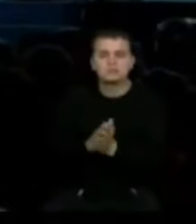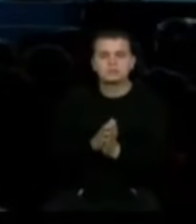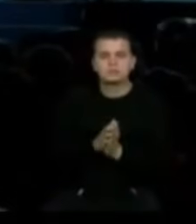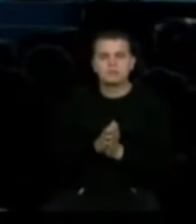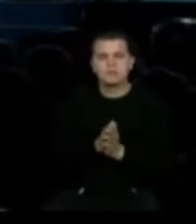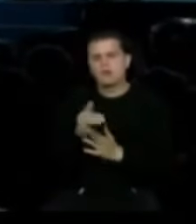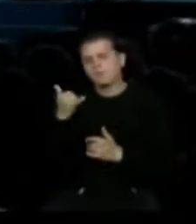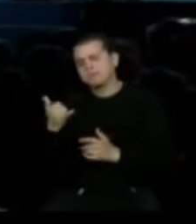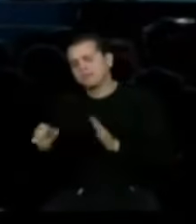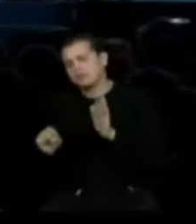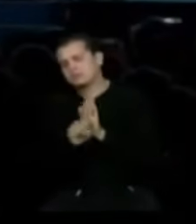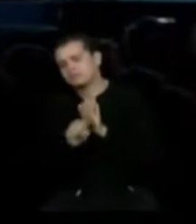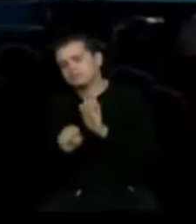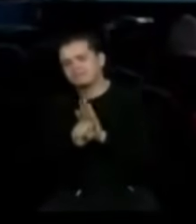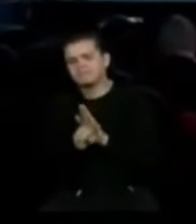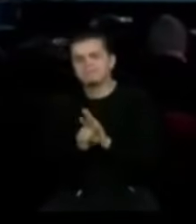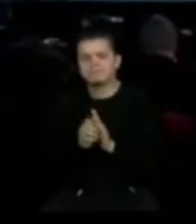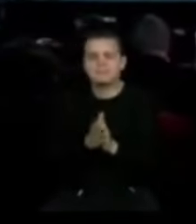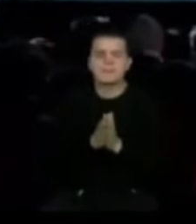Hay señales